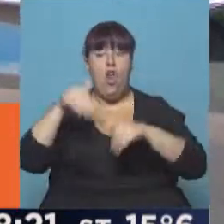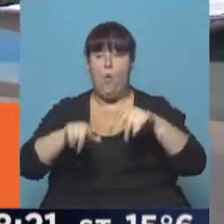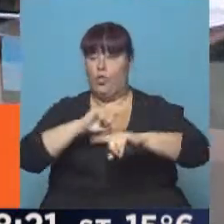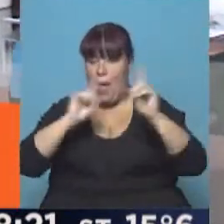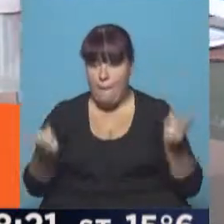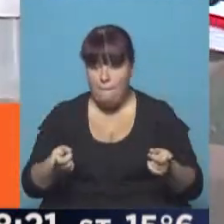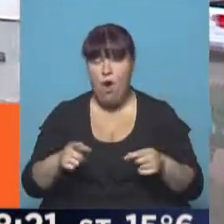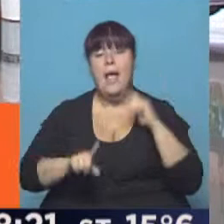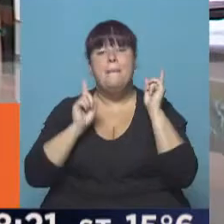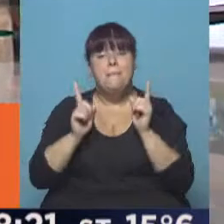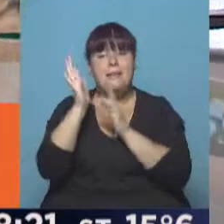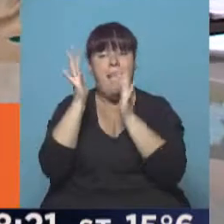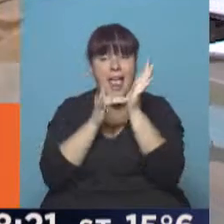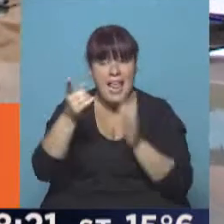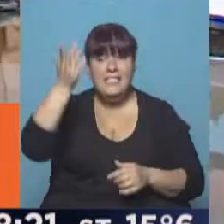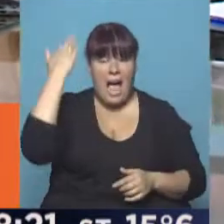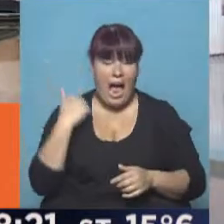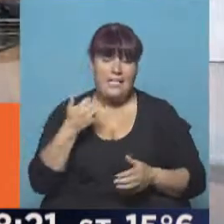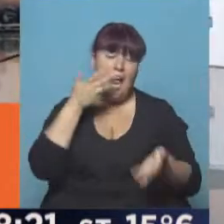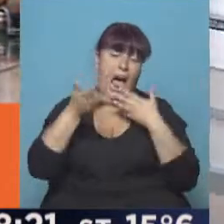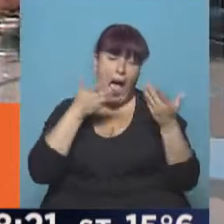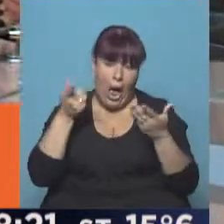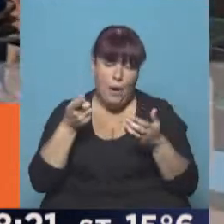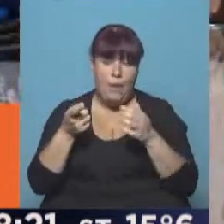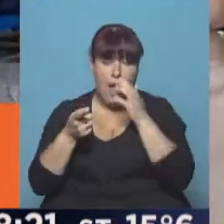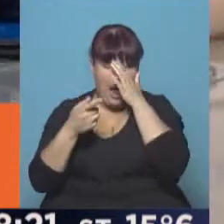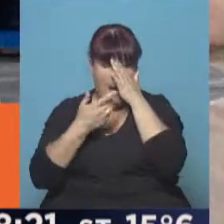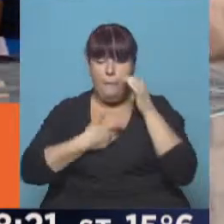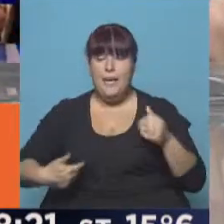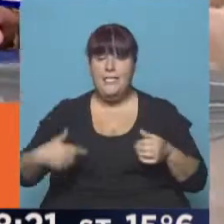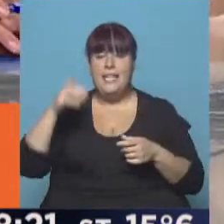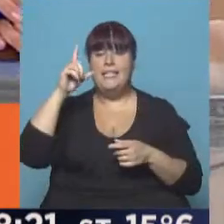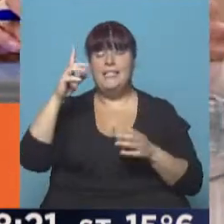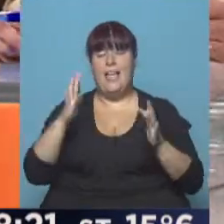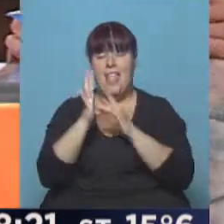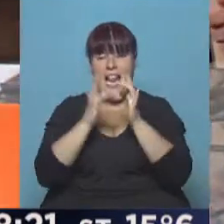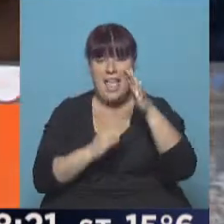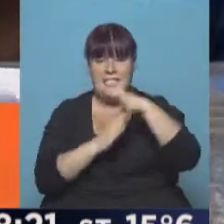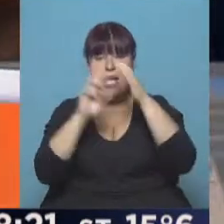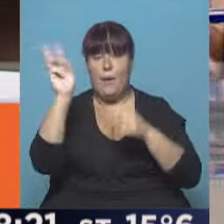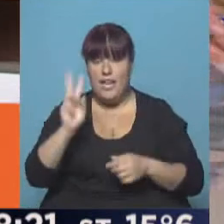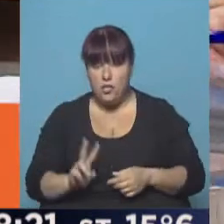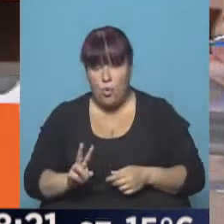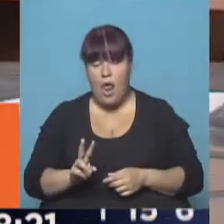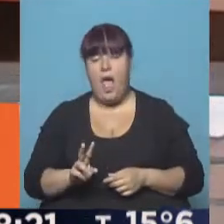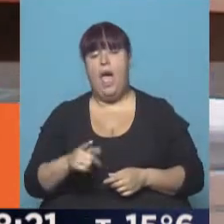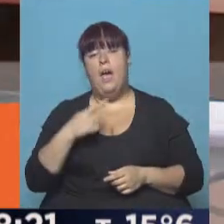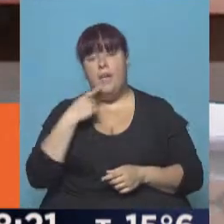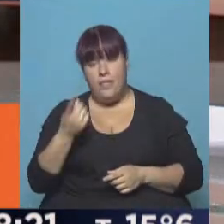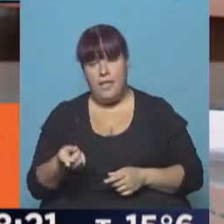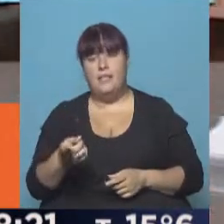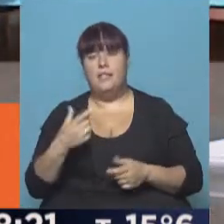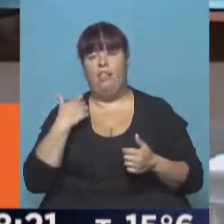tampoco, y hasta la propia Iglesia. Ayer hubo unas declaraciones del presidente de la Conferencia Episcopal venezolana que mostraba